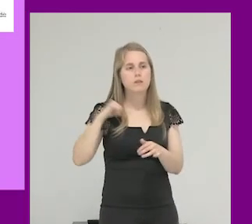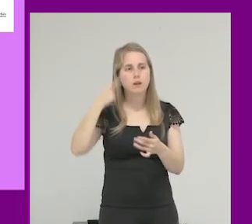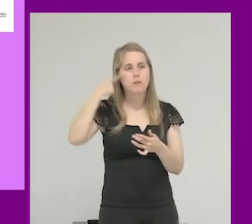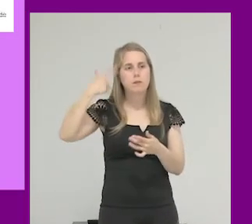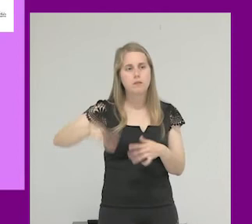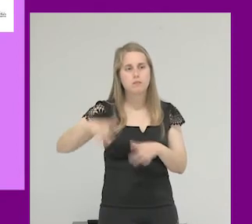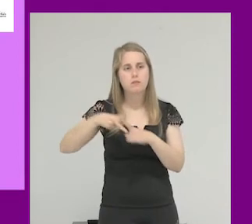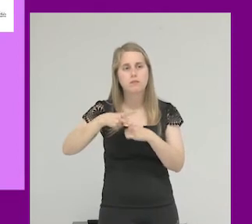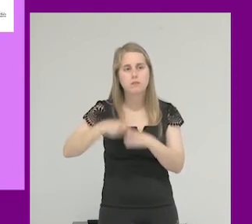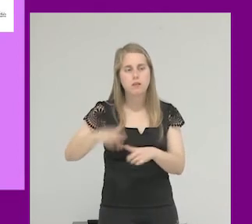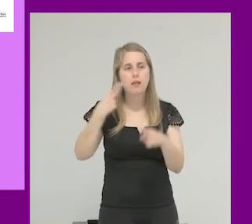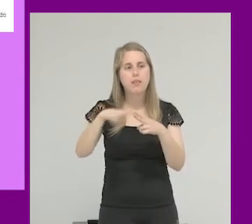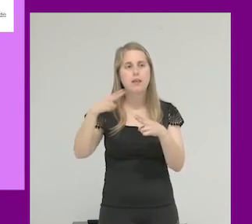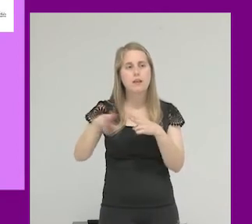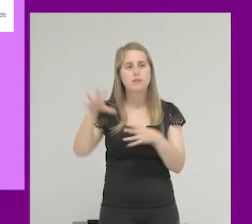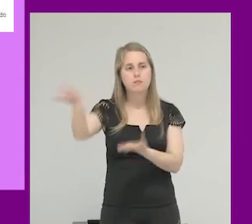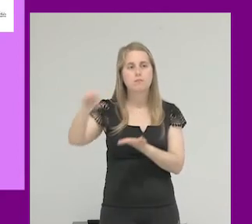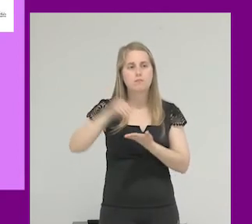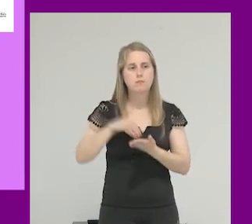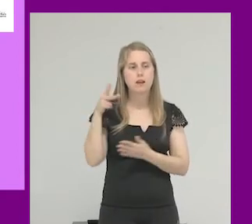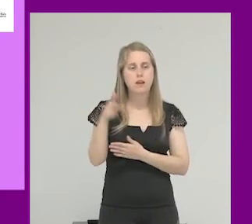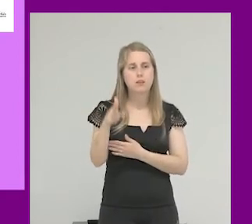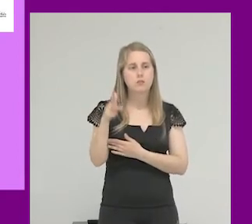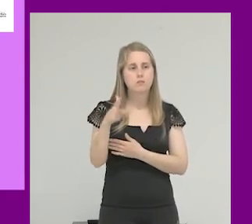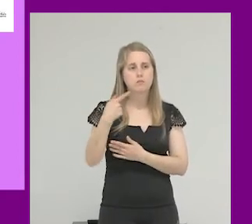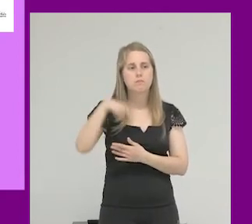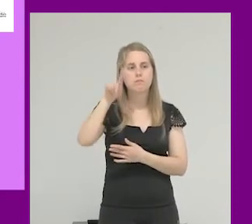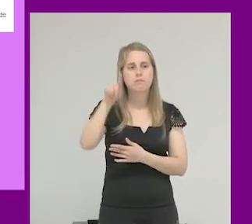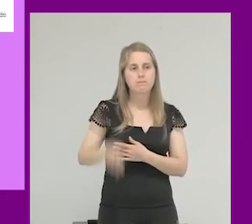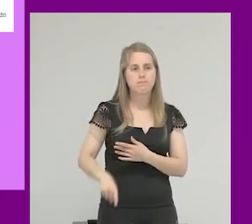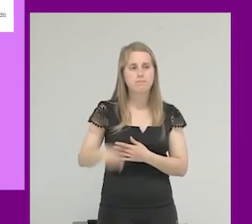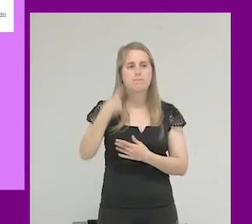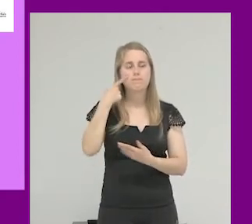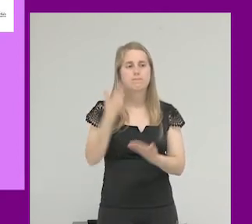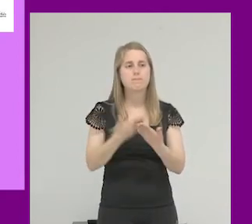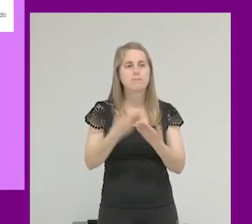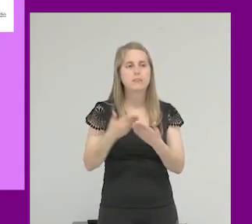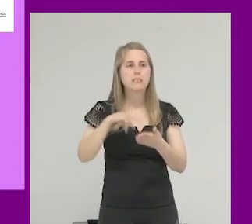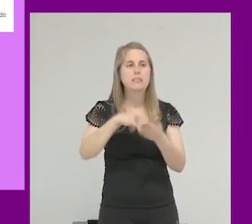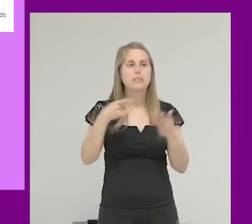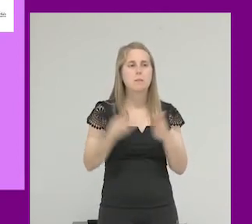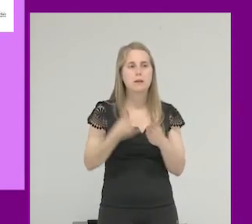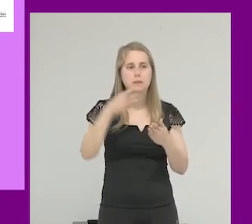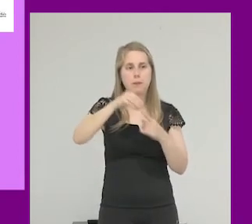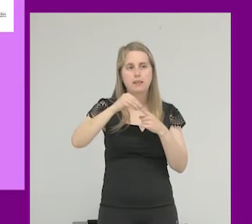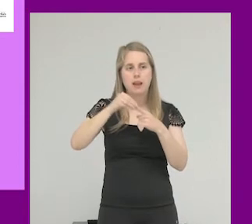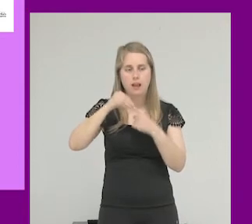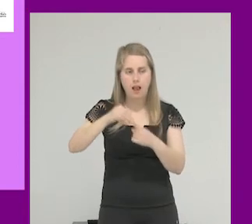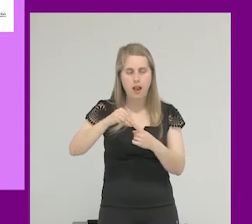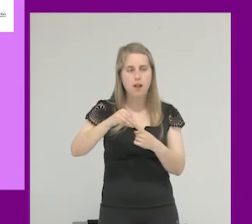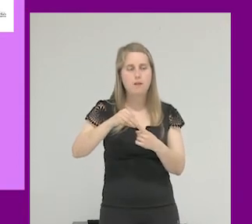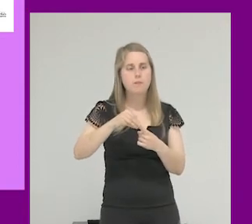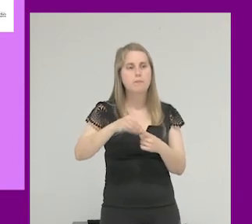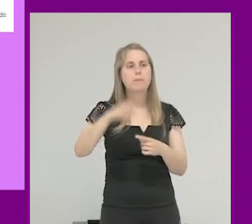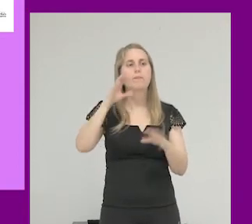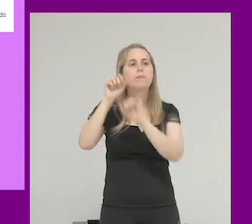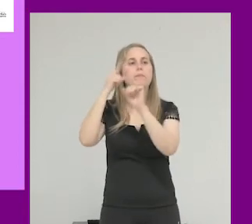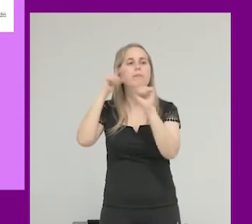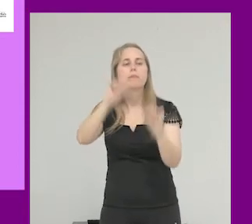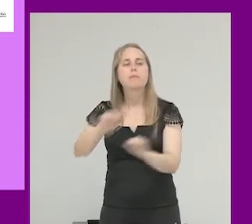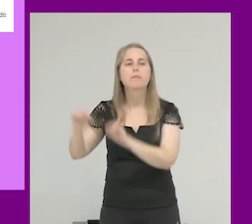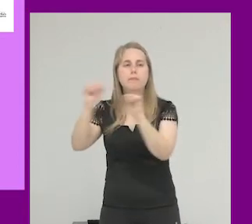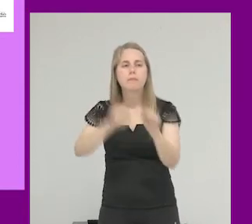para conquistar derechos y para hacer frente a las violencias de los sistemas patriarcales, que protegen a los agresores